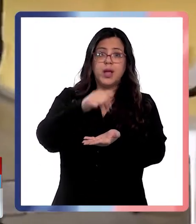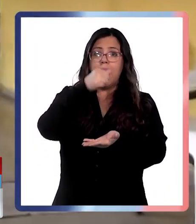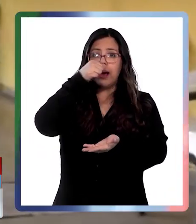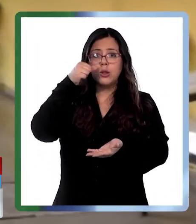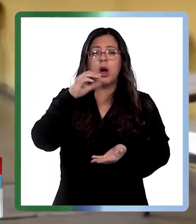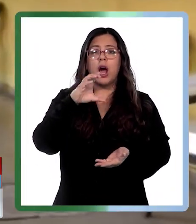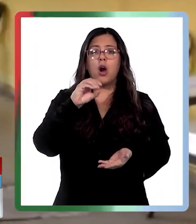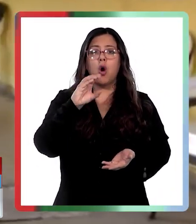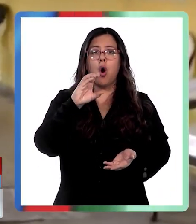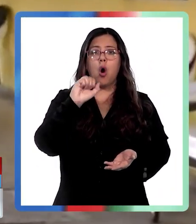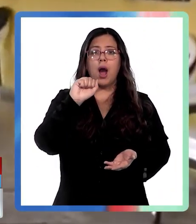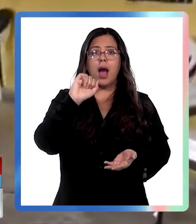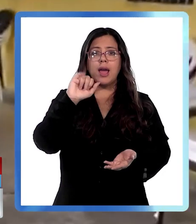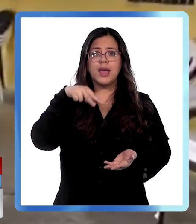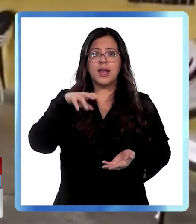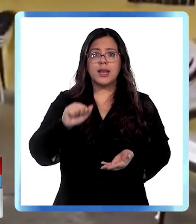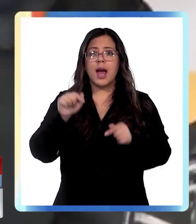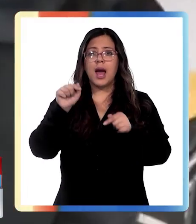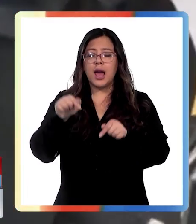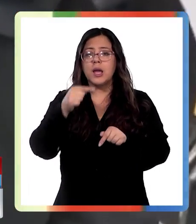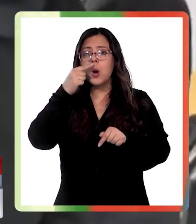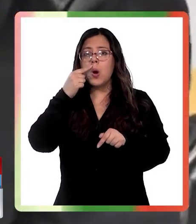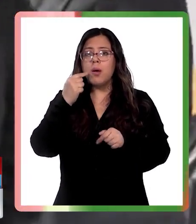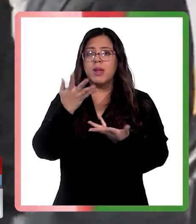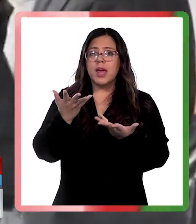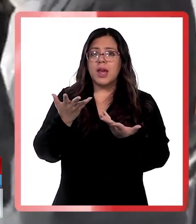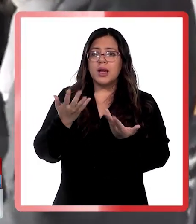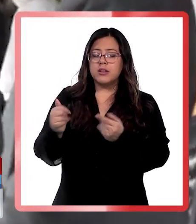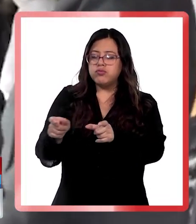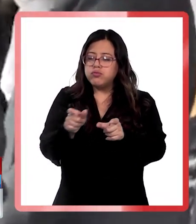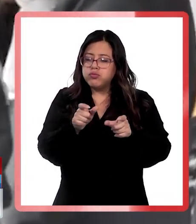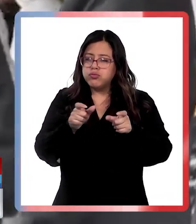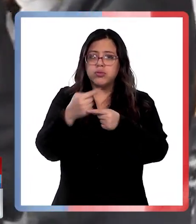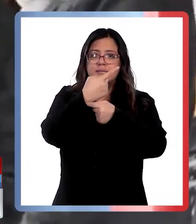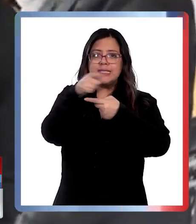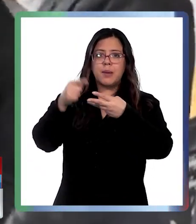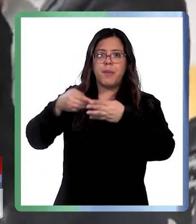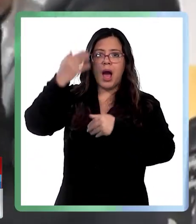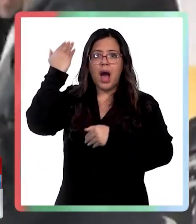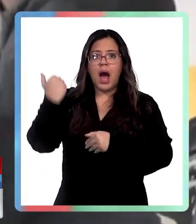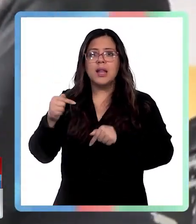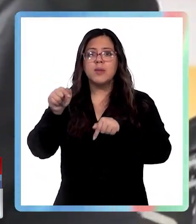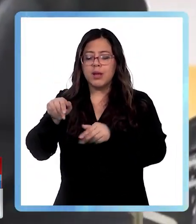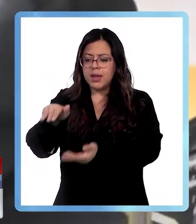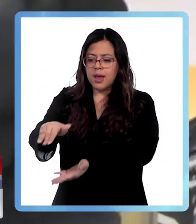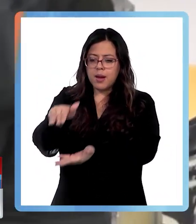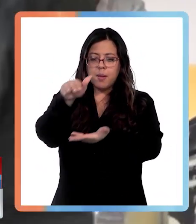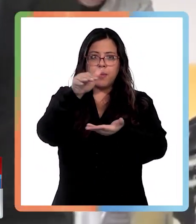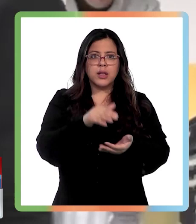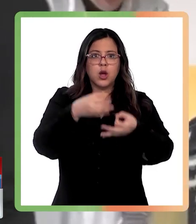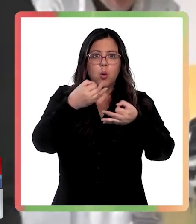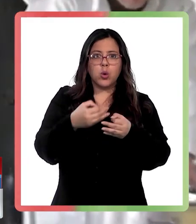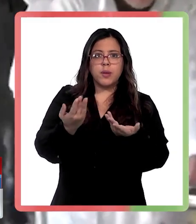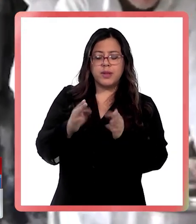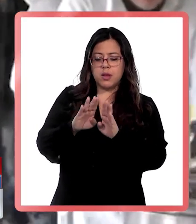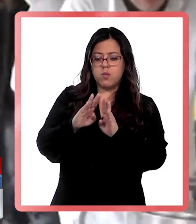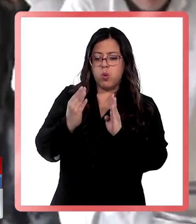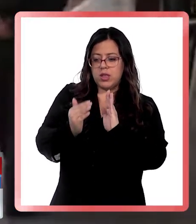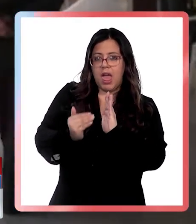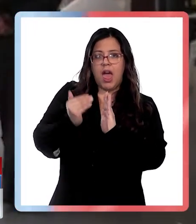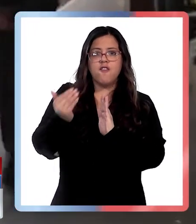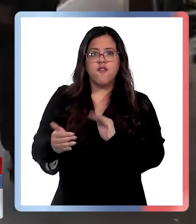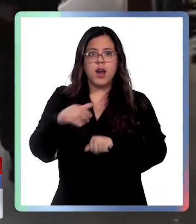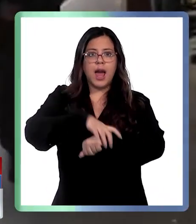cocaína. Antecedentes preliminares indican que el sujeto era monitoreado desde hace varias semanas, ya que recibía paquetes en la